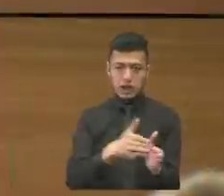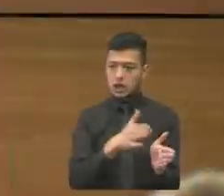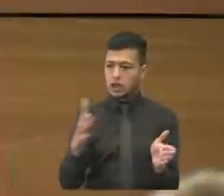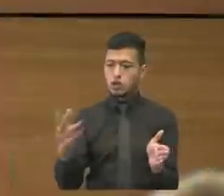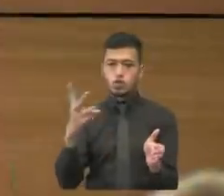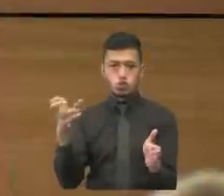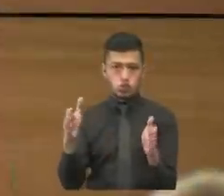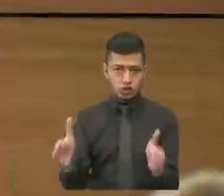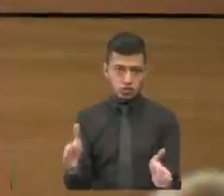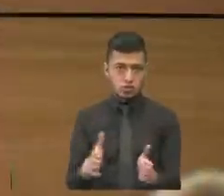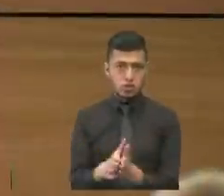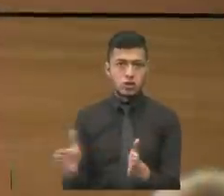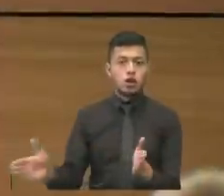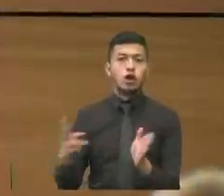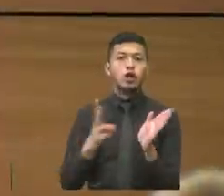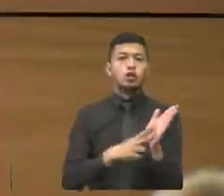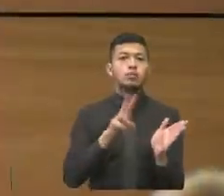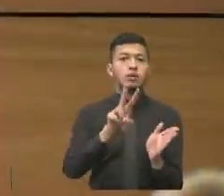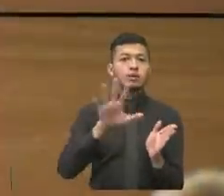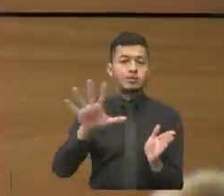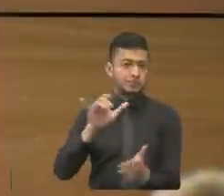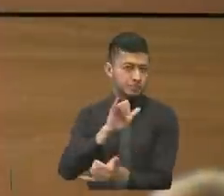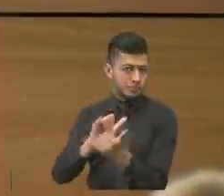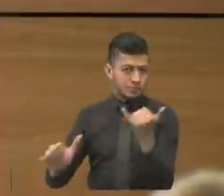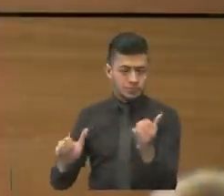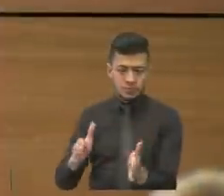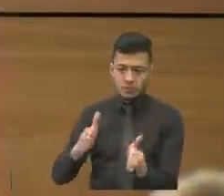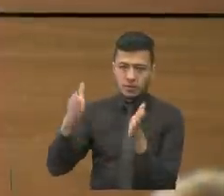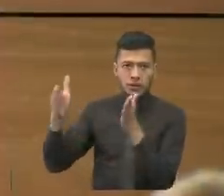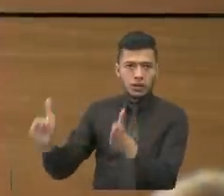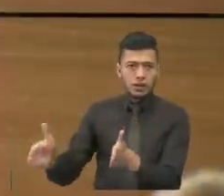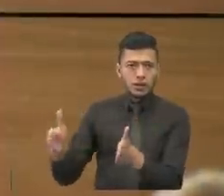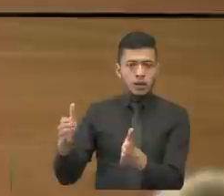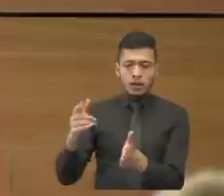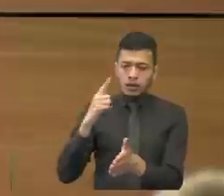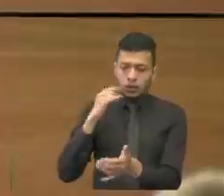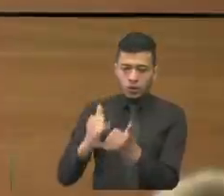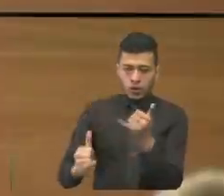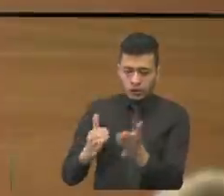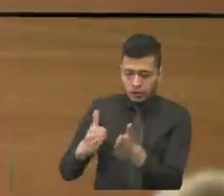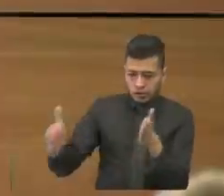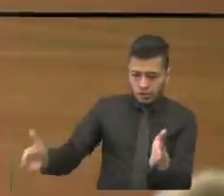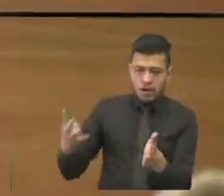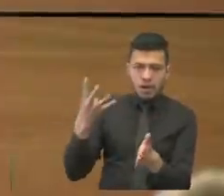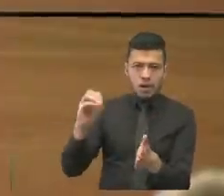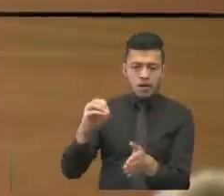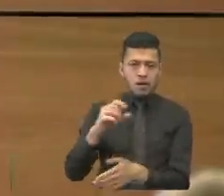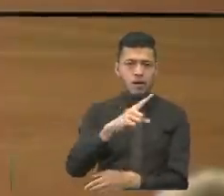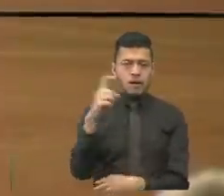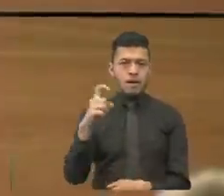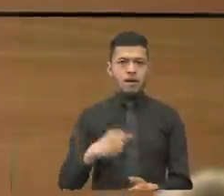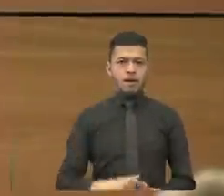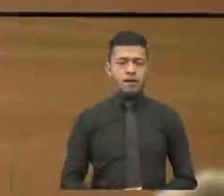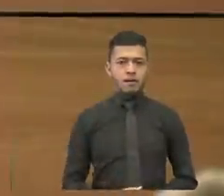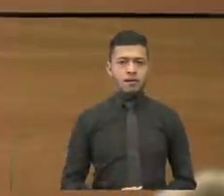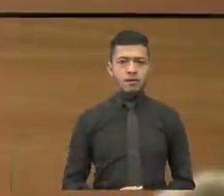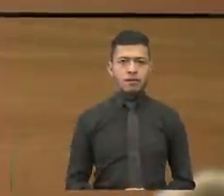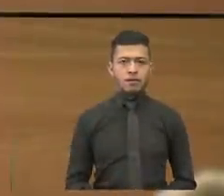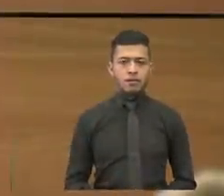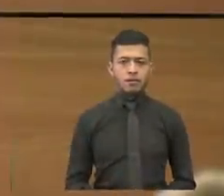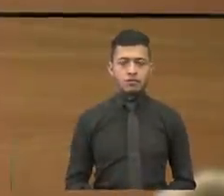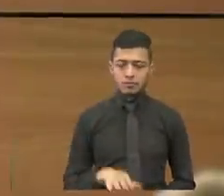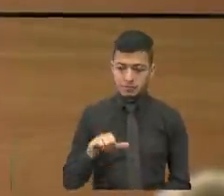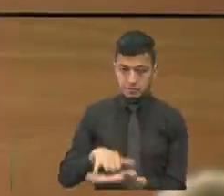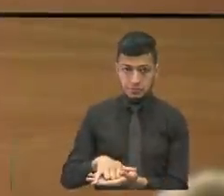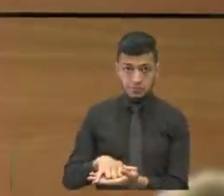y a mediados del 2025 o finales del 2025, el último tramo de la 40 a la 100. Eso es lo